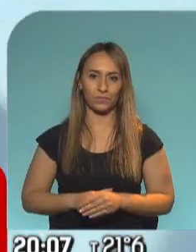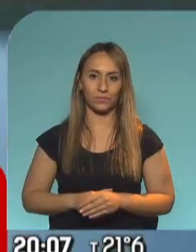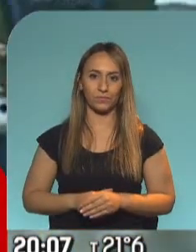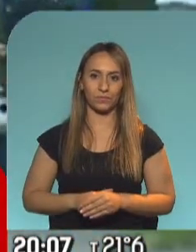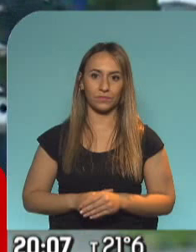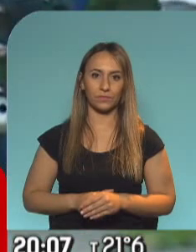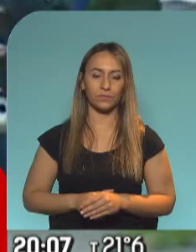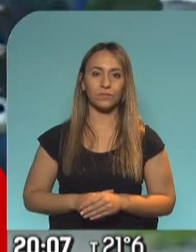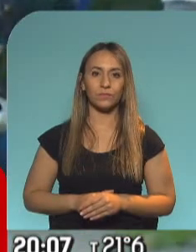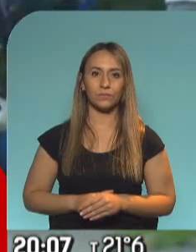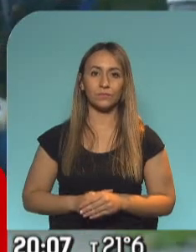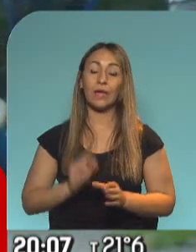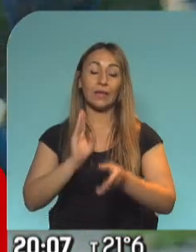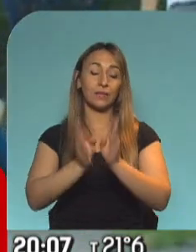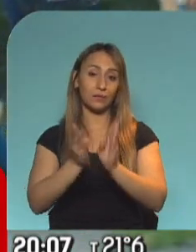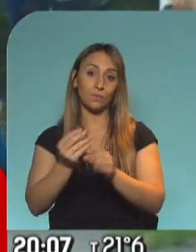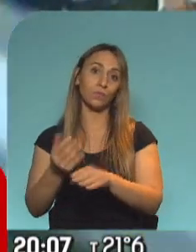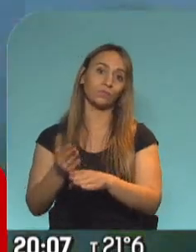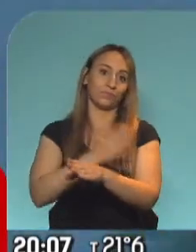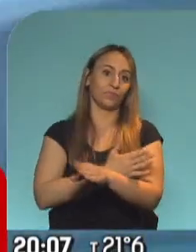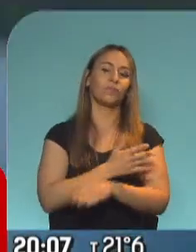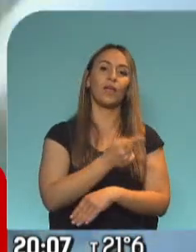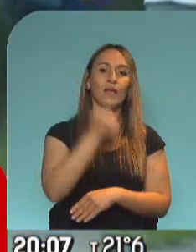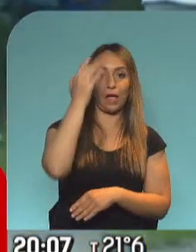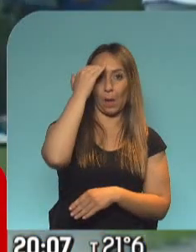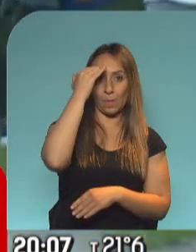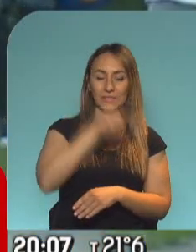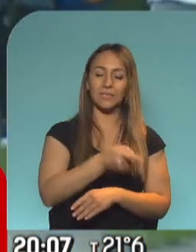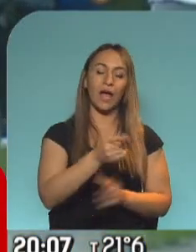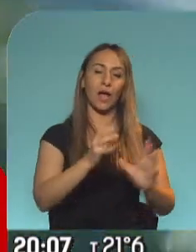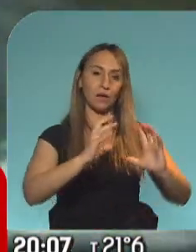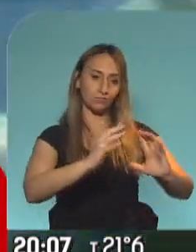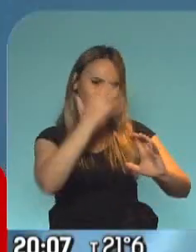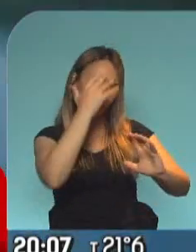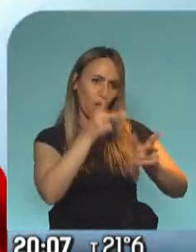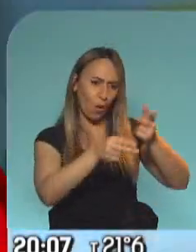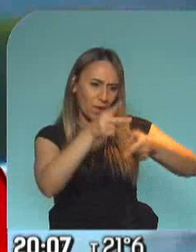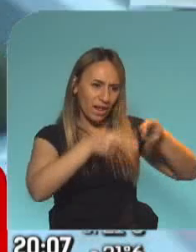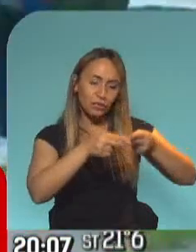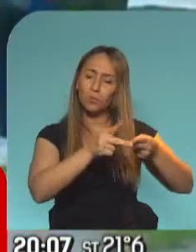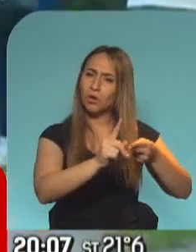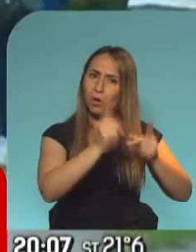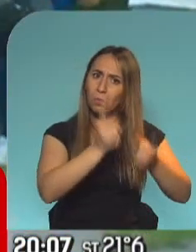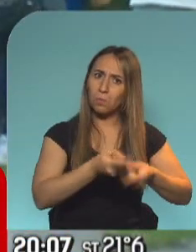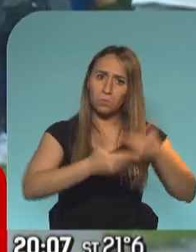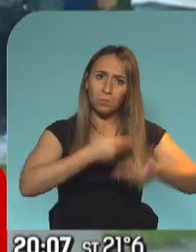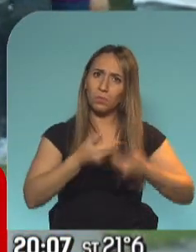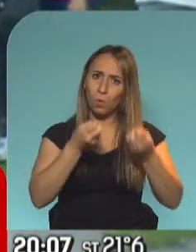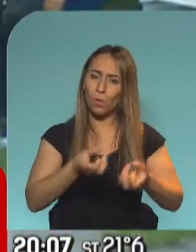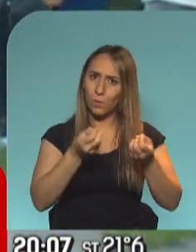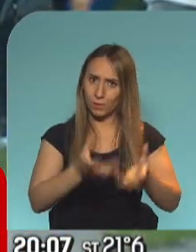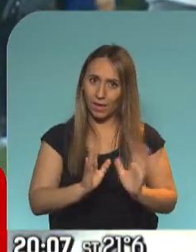de la operación que le hicieron en la cabeza de la cual salió muy bien y también